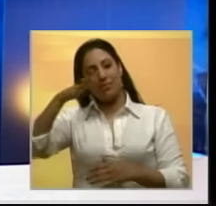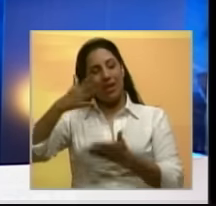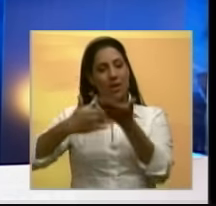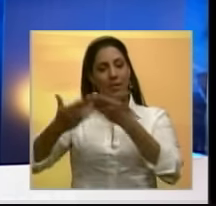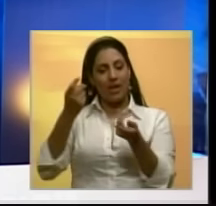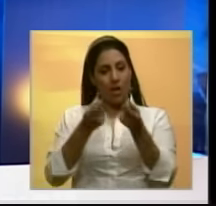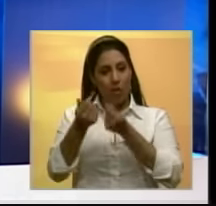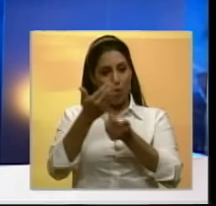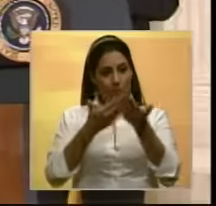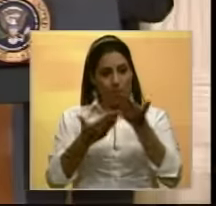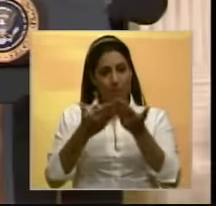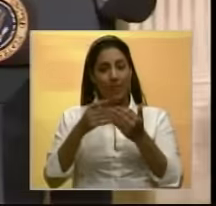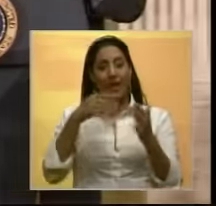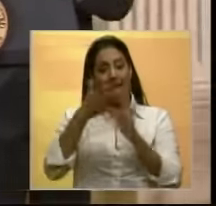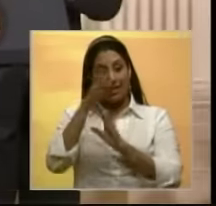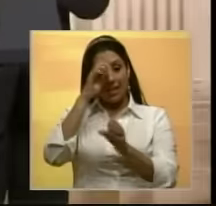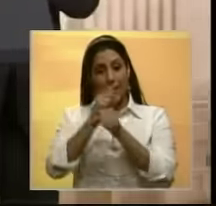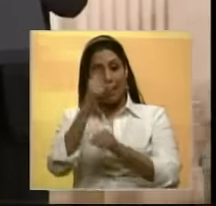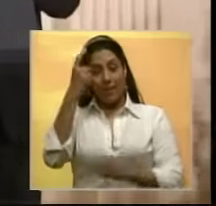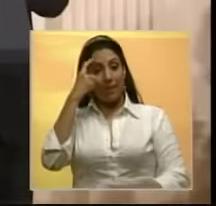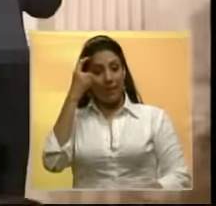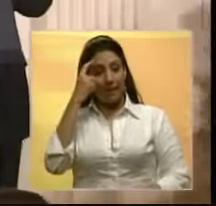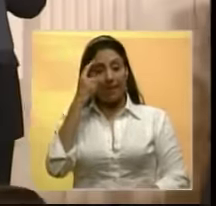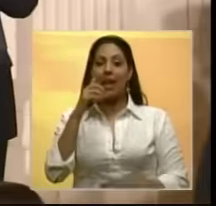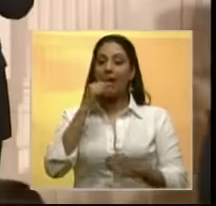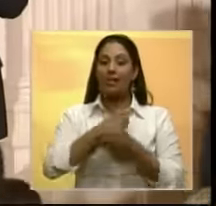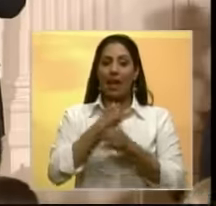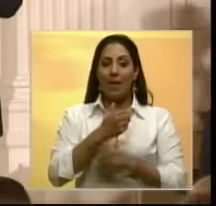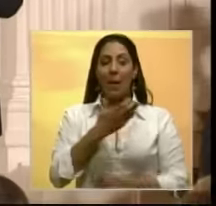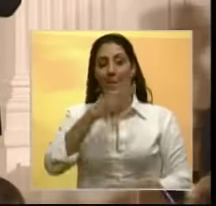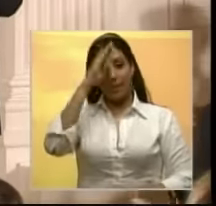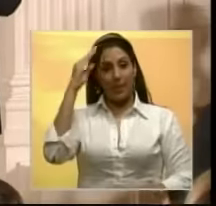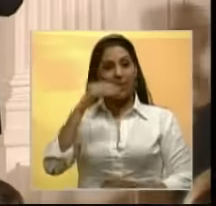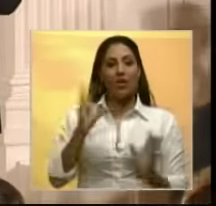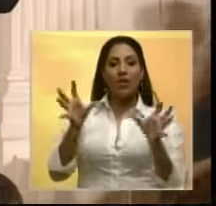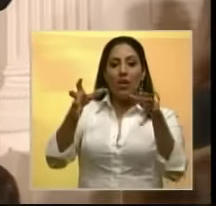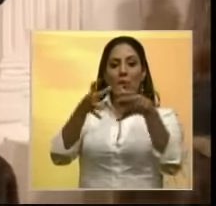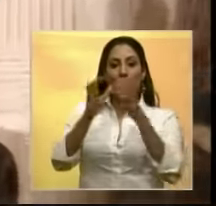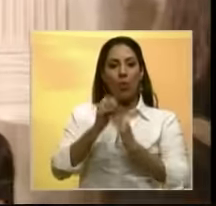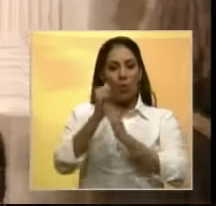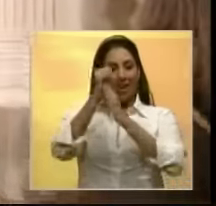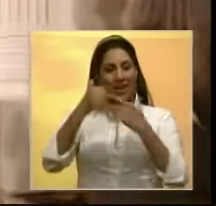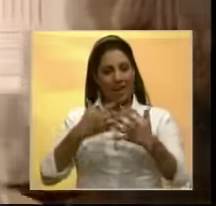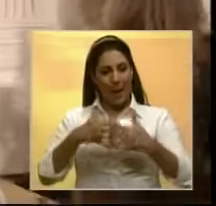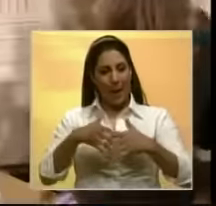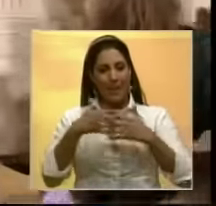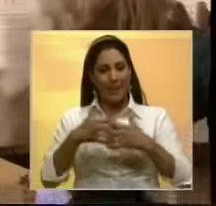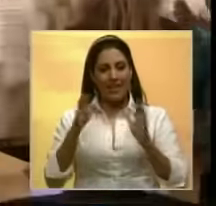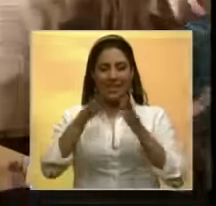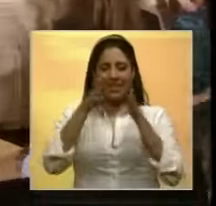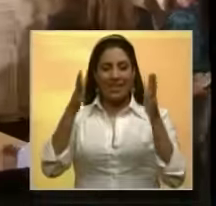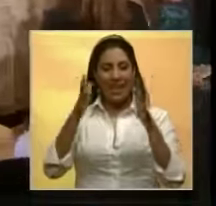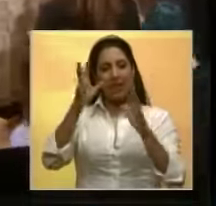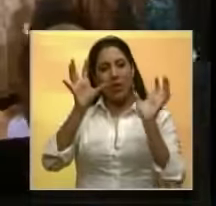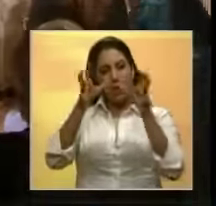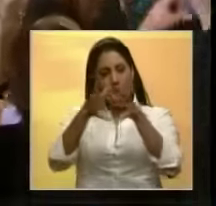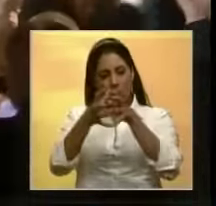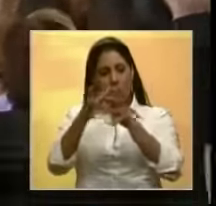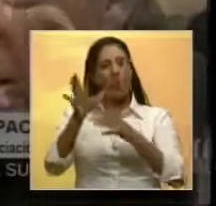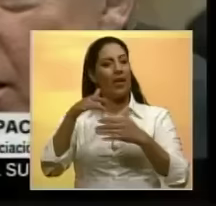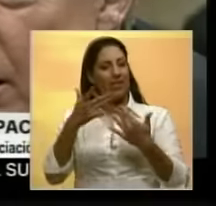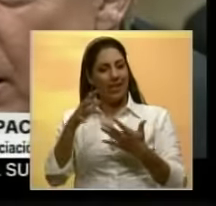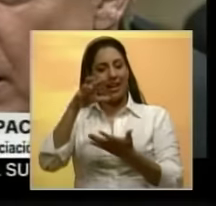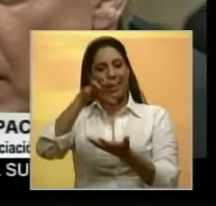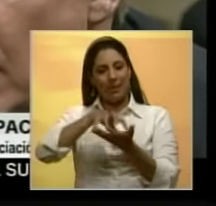Cooperación Económica. Durante su primer día hábil como mandatario, Trump se reunió con líderes empresarios de grandes corporaciones